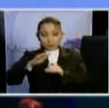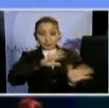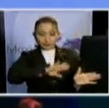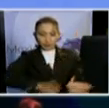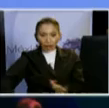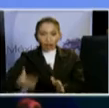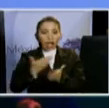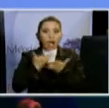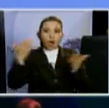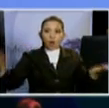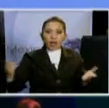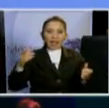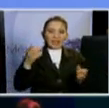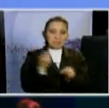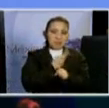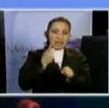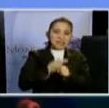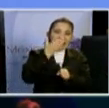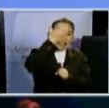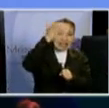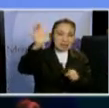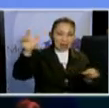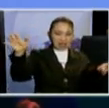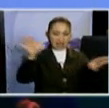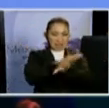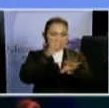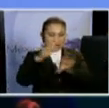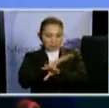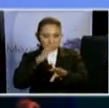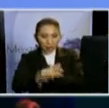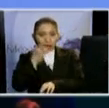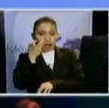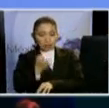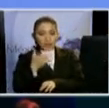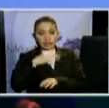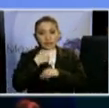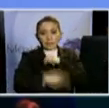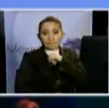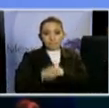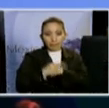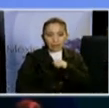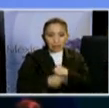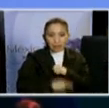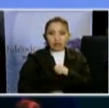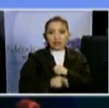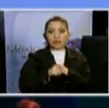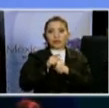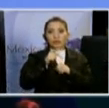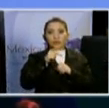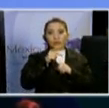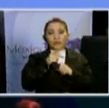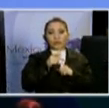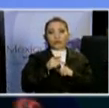eventos extremos, sabemos que esto genera grandes riesgos, no nada más